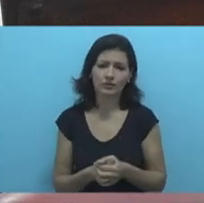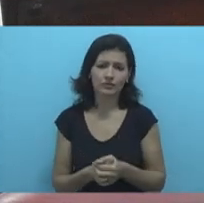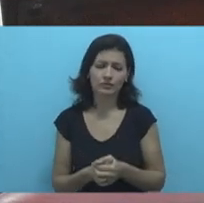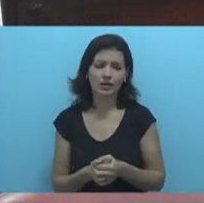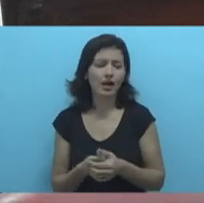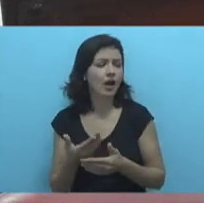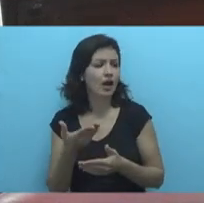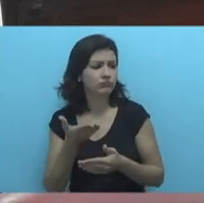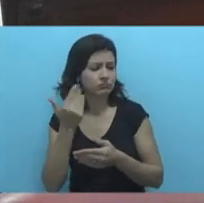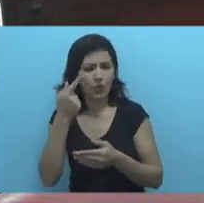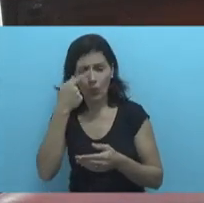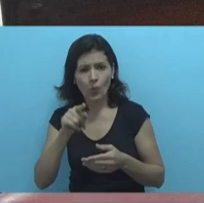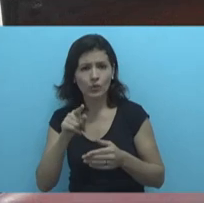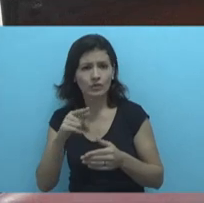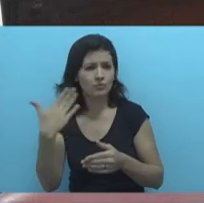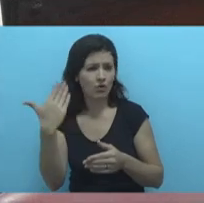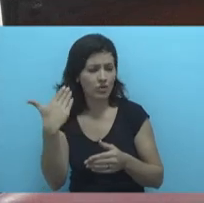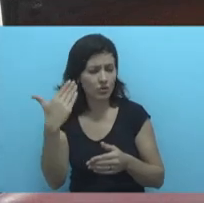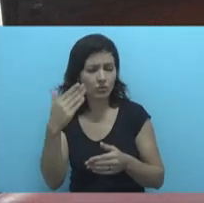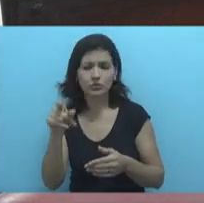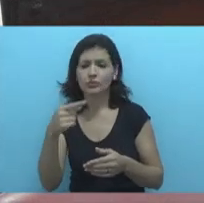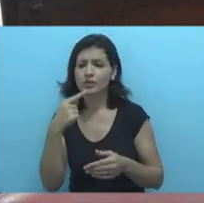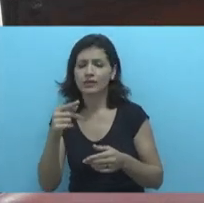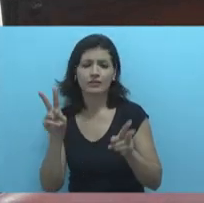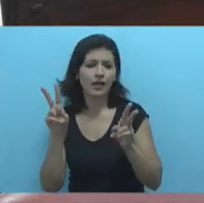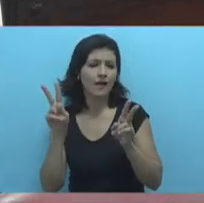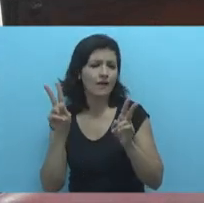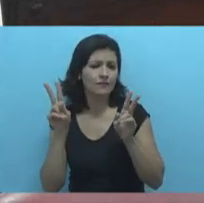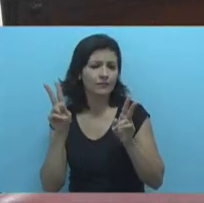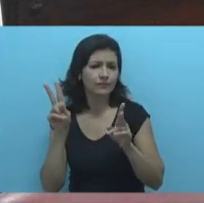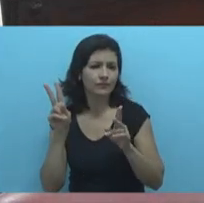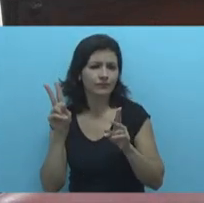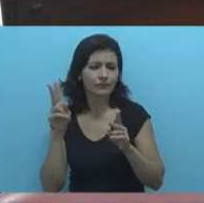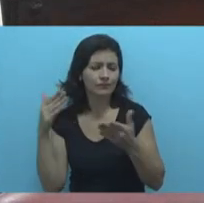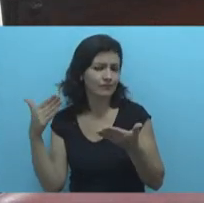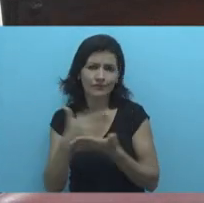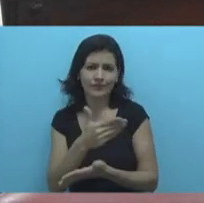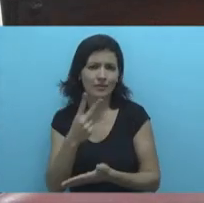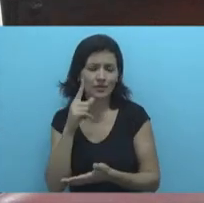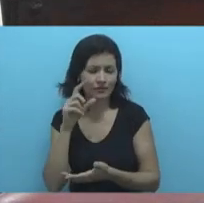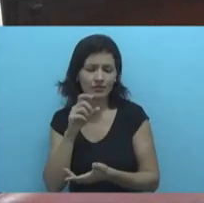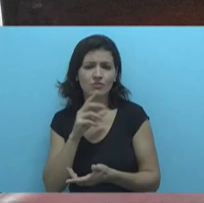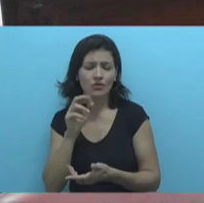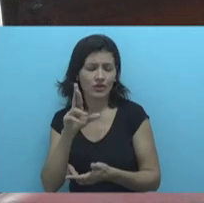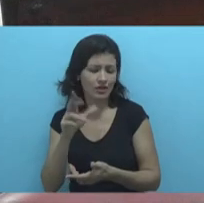que nos dijiste fue: hasta la victoria siempre. Y ese es el camino que vamos a